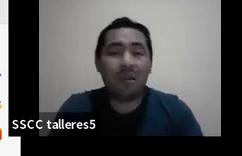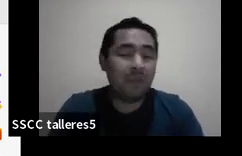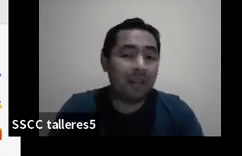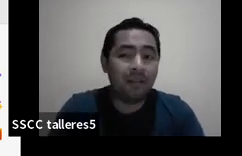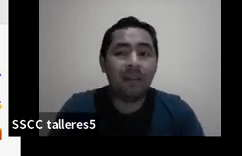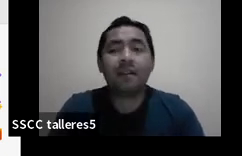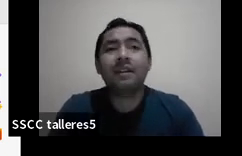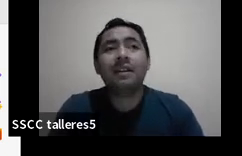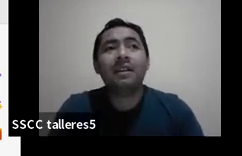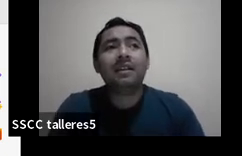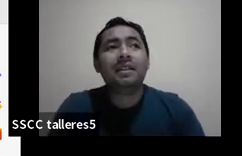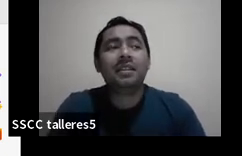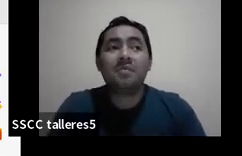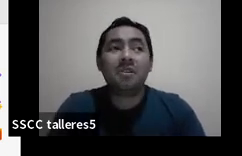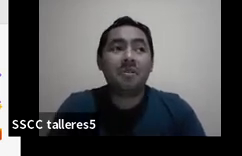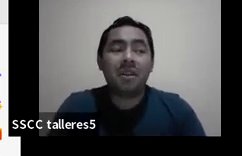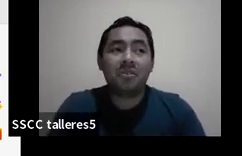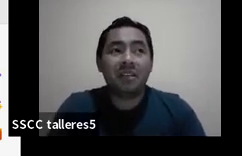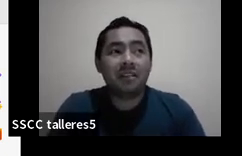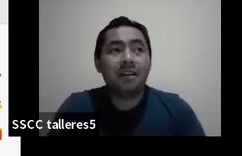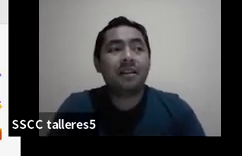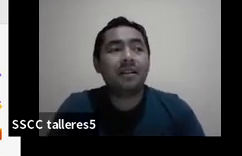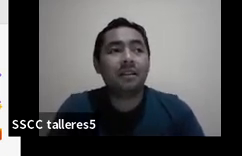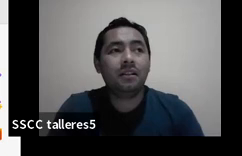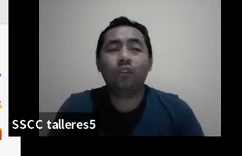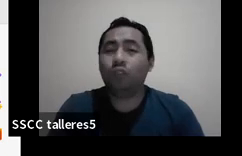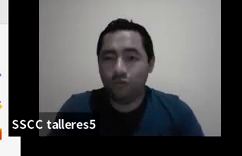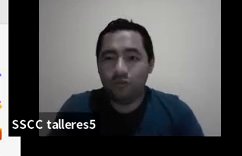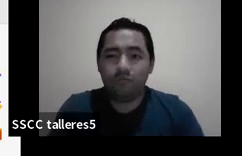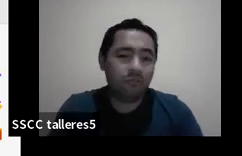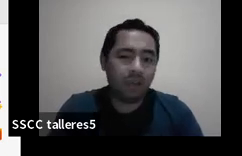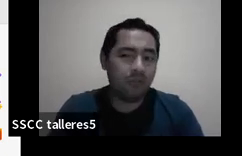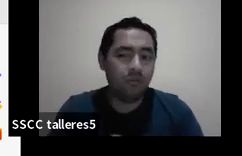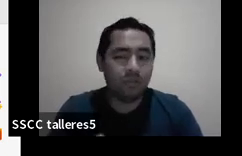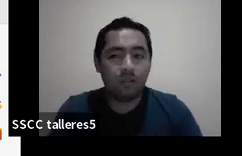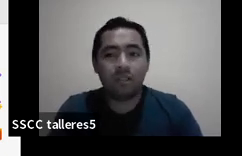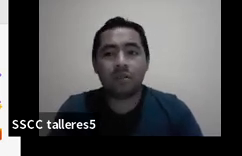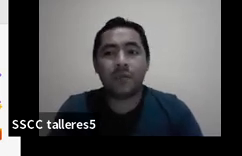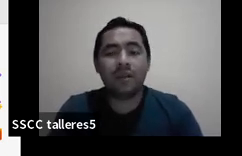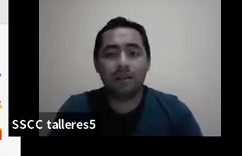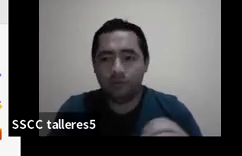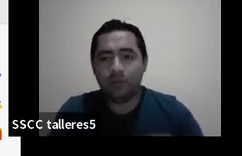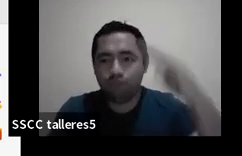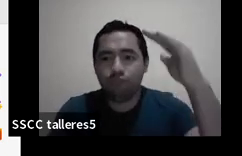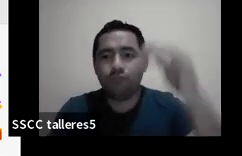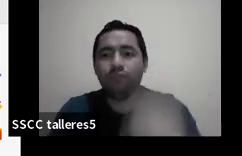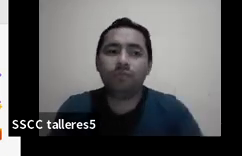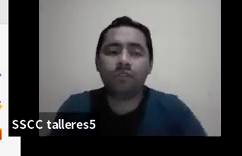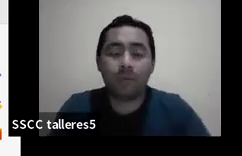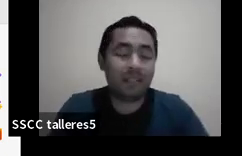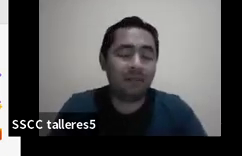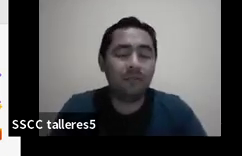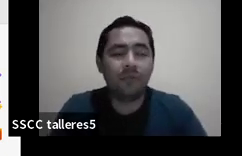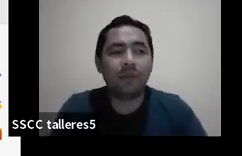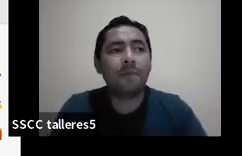leer, tienen problemas para escribir, tienen problemas para socializar. No todos, ¿no? Hay algunos casos excepcionales donde